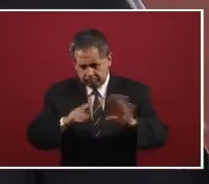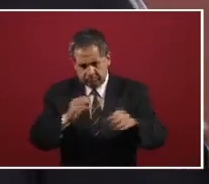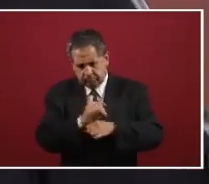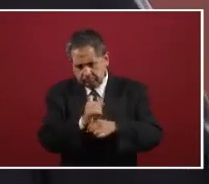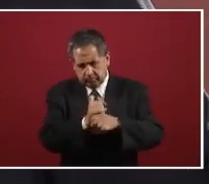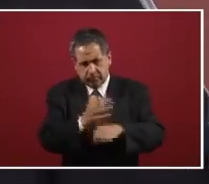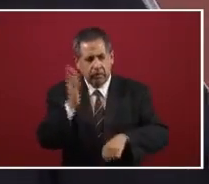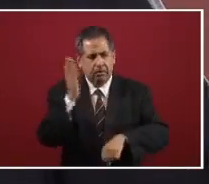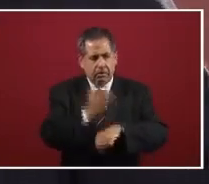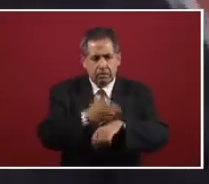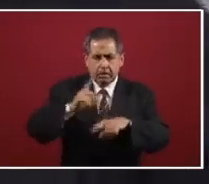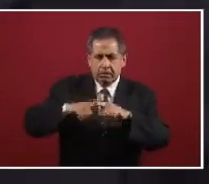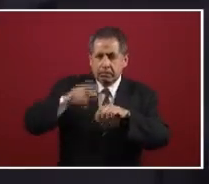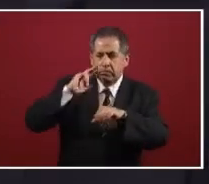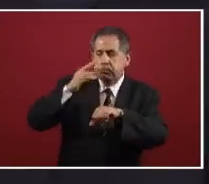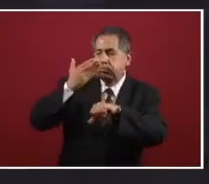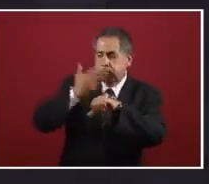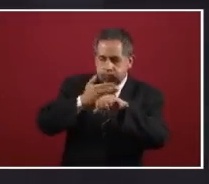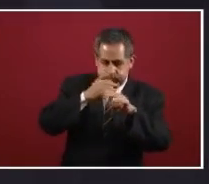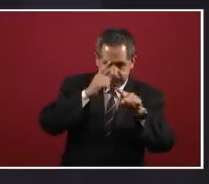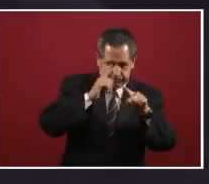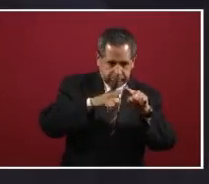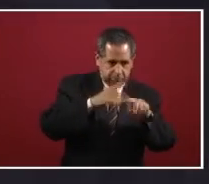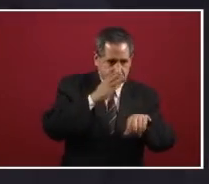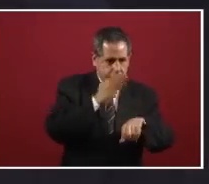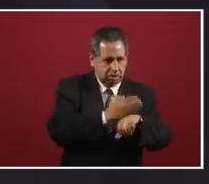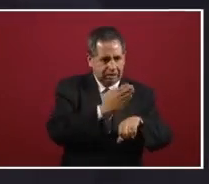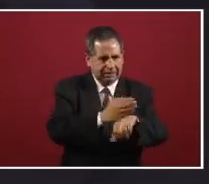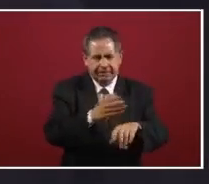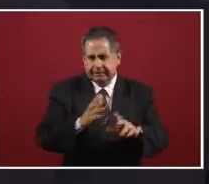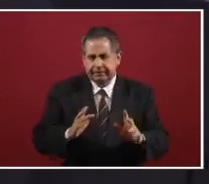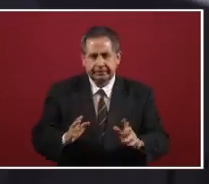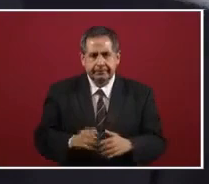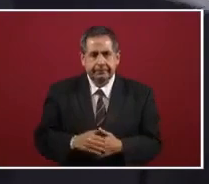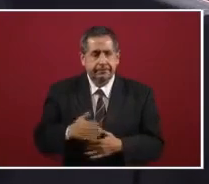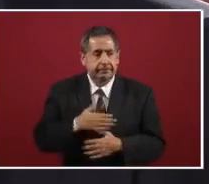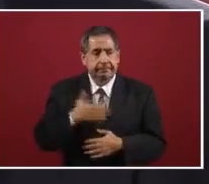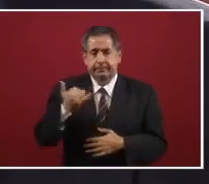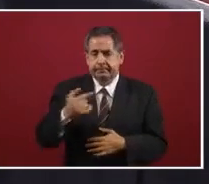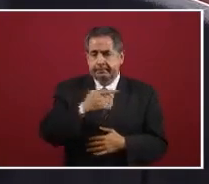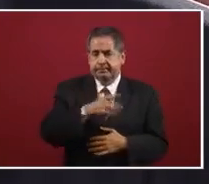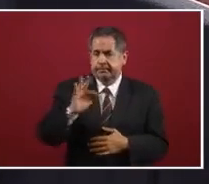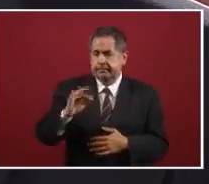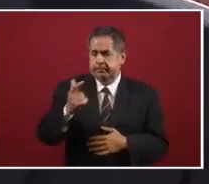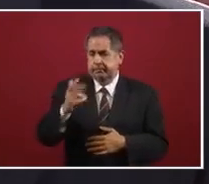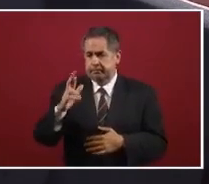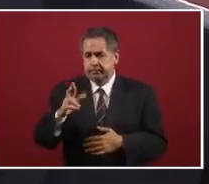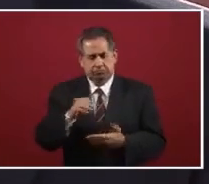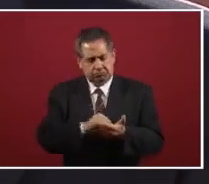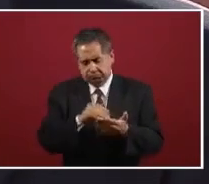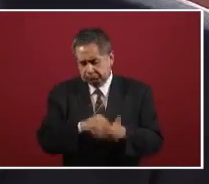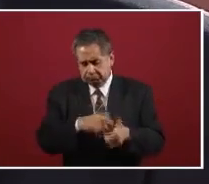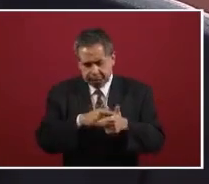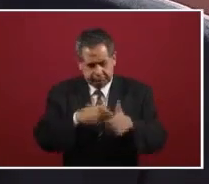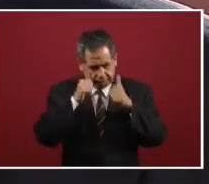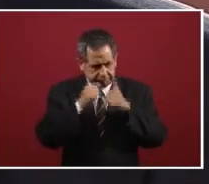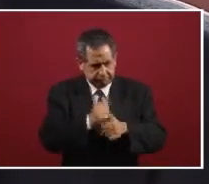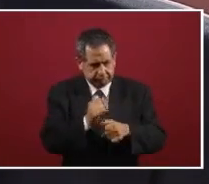se castigue a los responsables y que la fiscalía lo siga